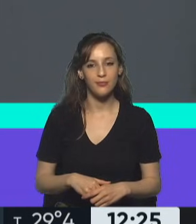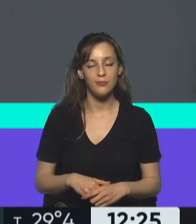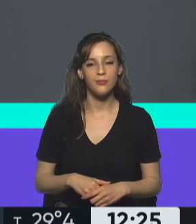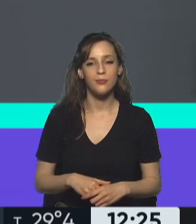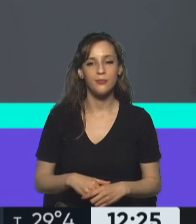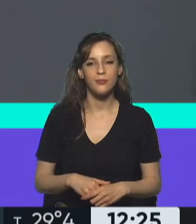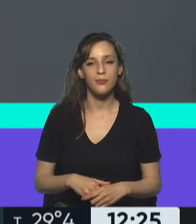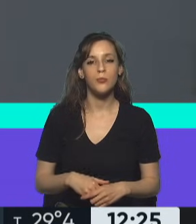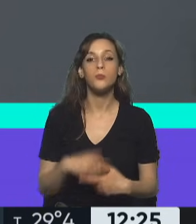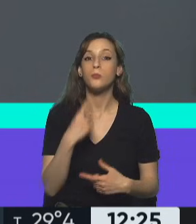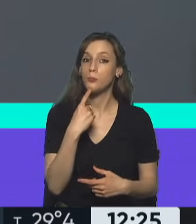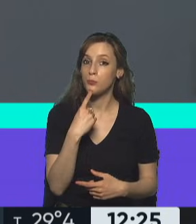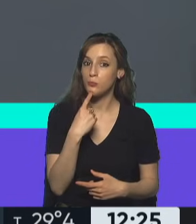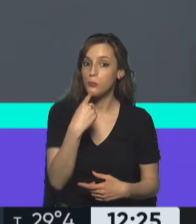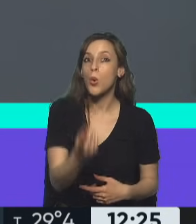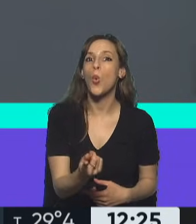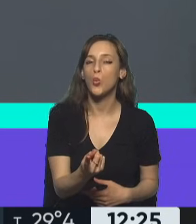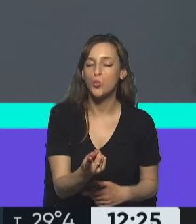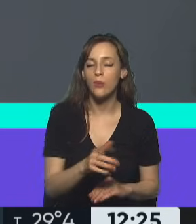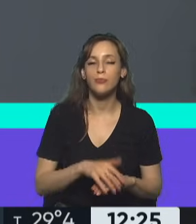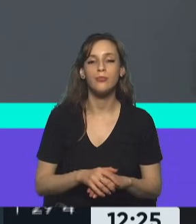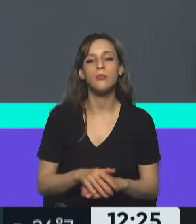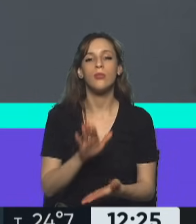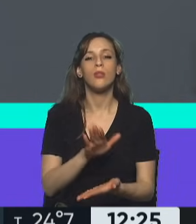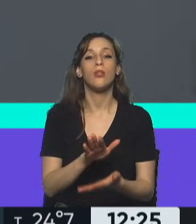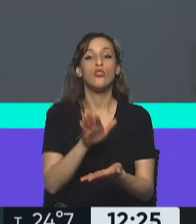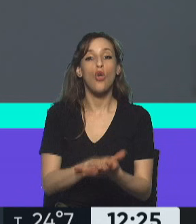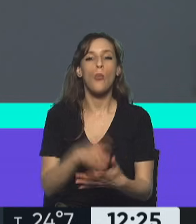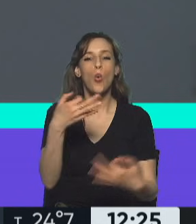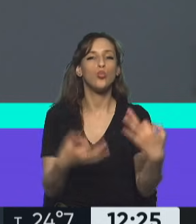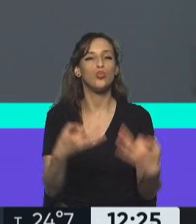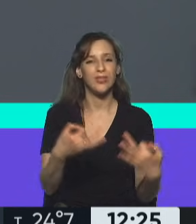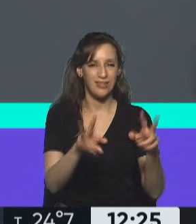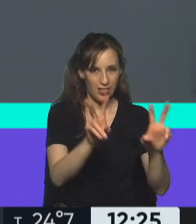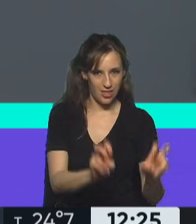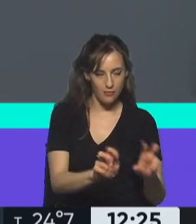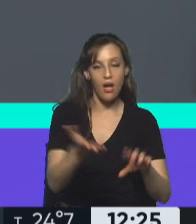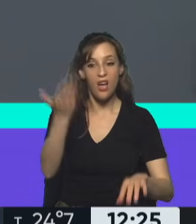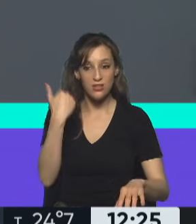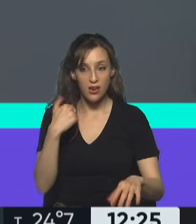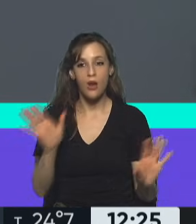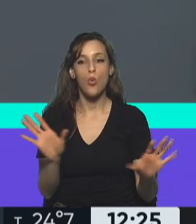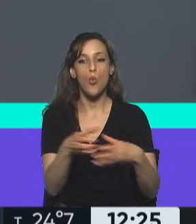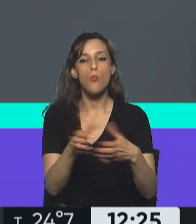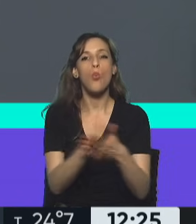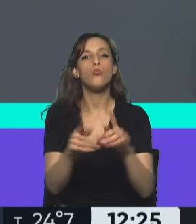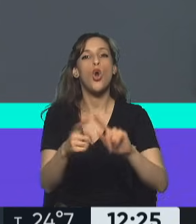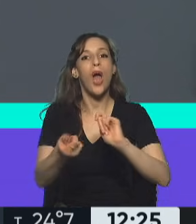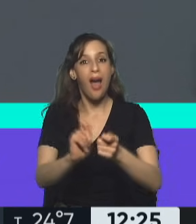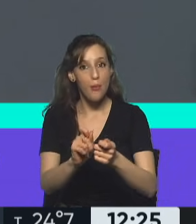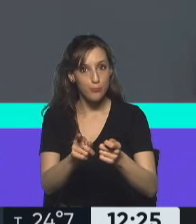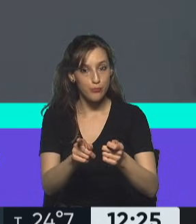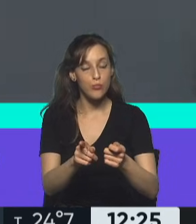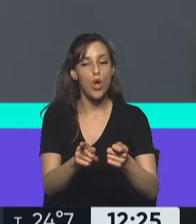vocera por el tema de la justicia. Juntos por el Cambio ayer emitió un comunicado en el que rechazan la